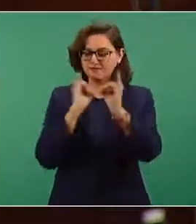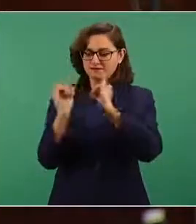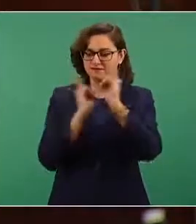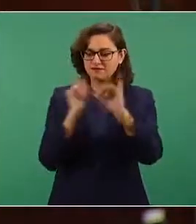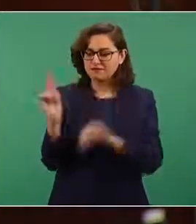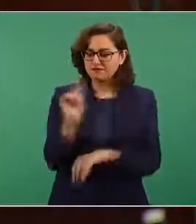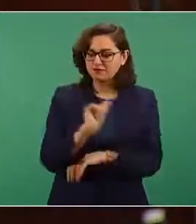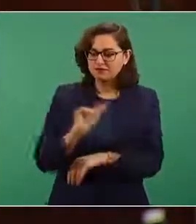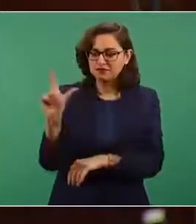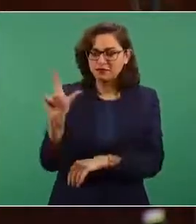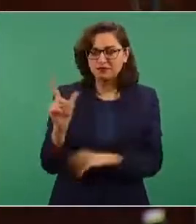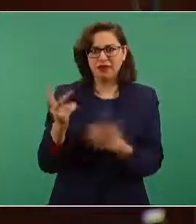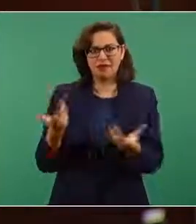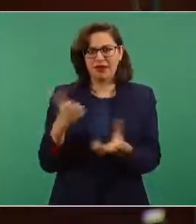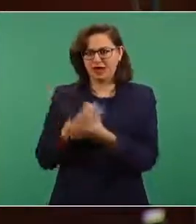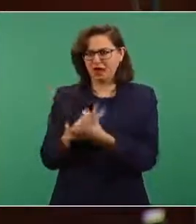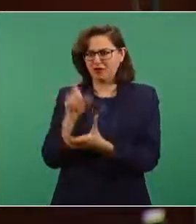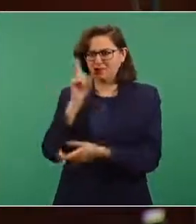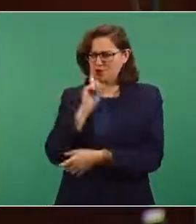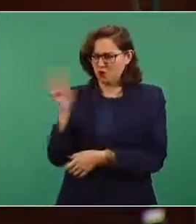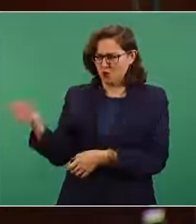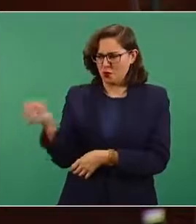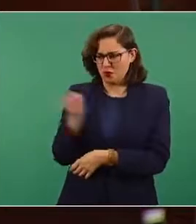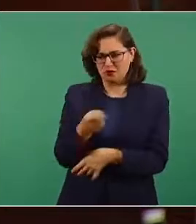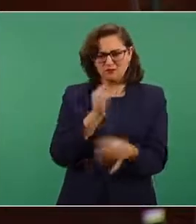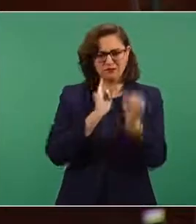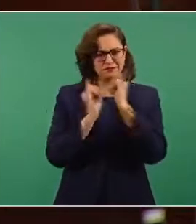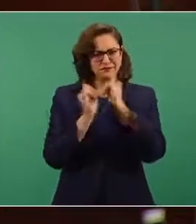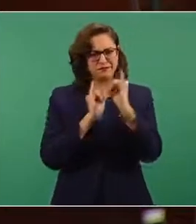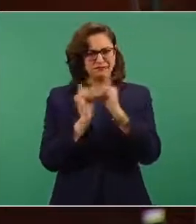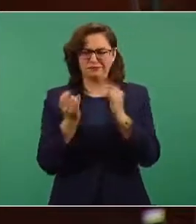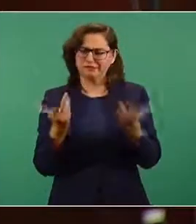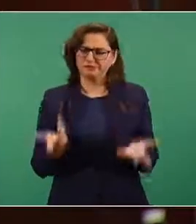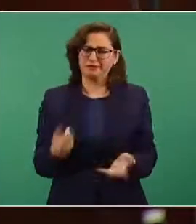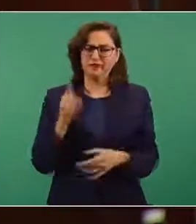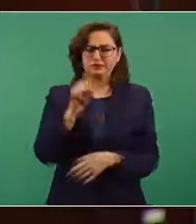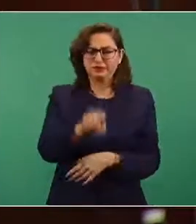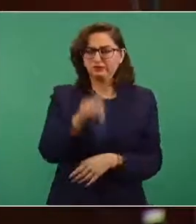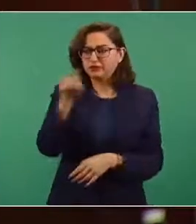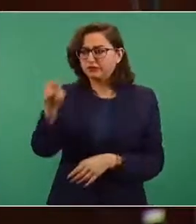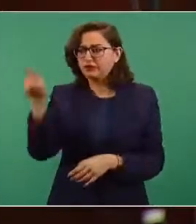de la Guardia Nacional, con la defensora pública, que dice que